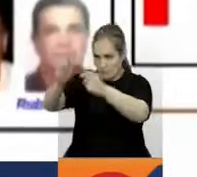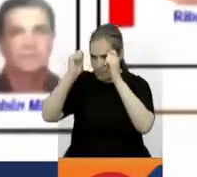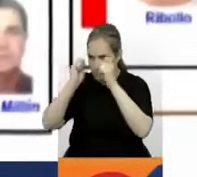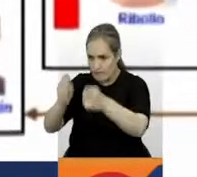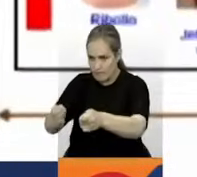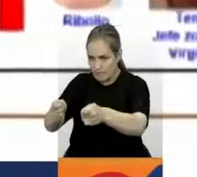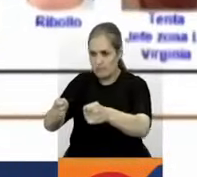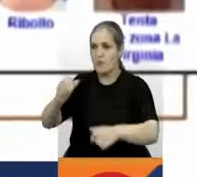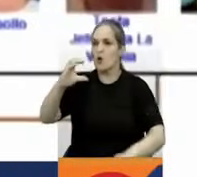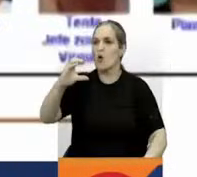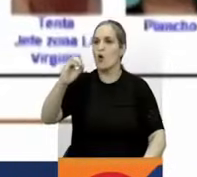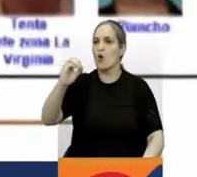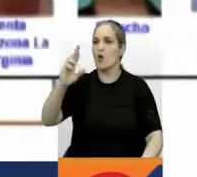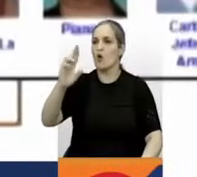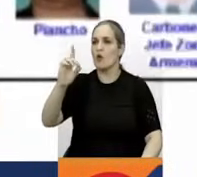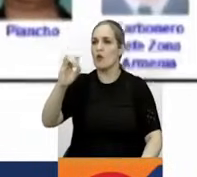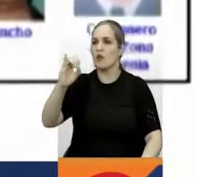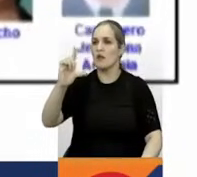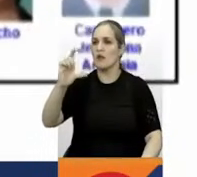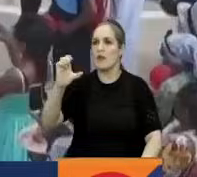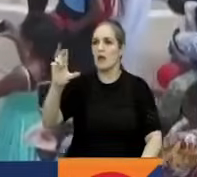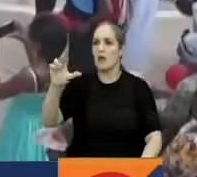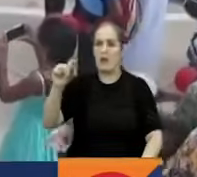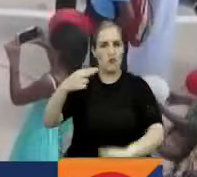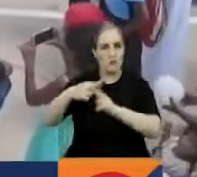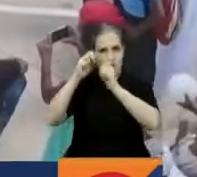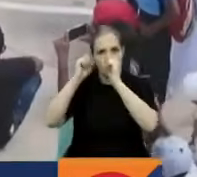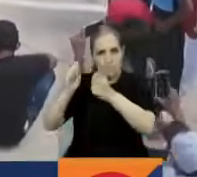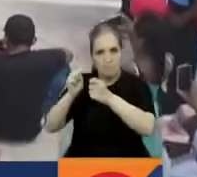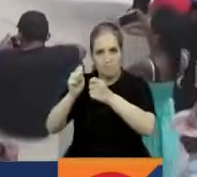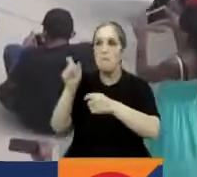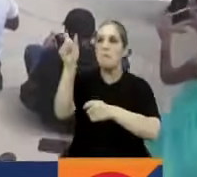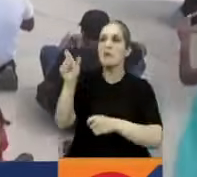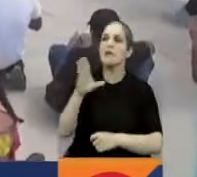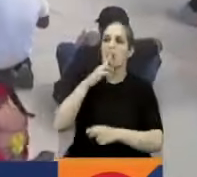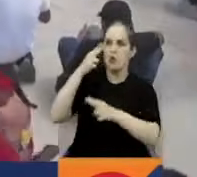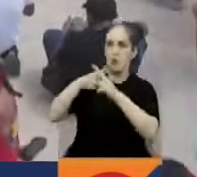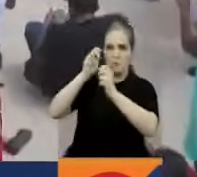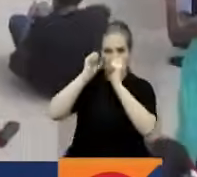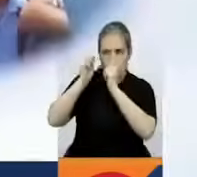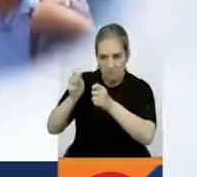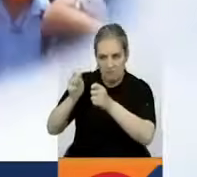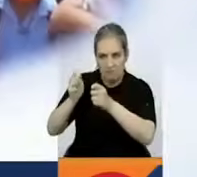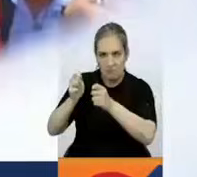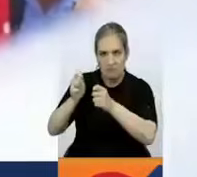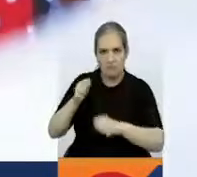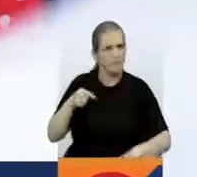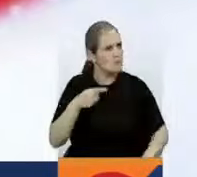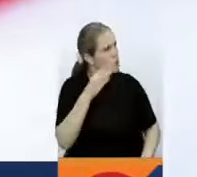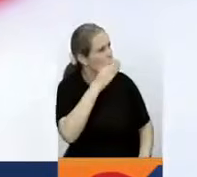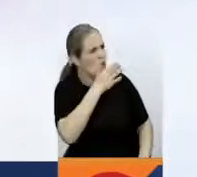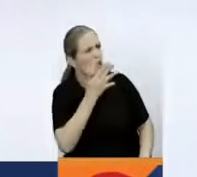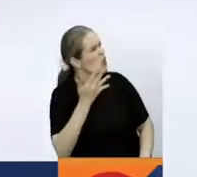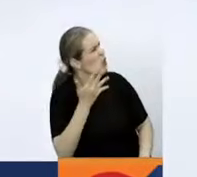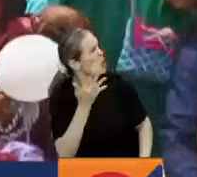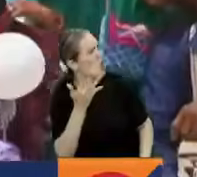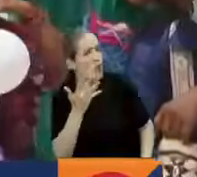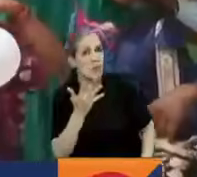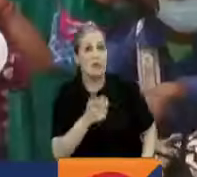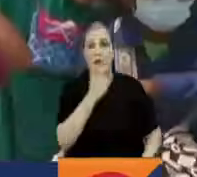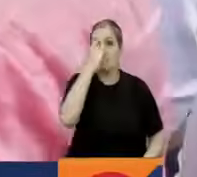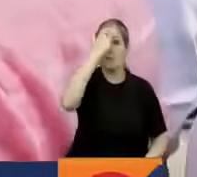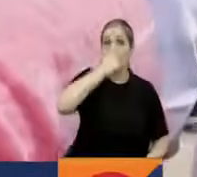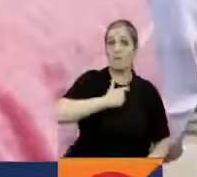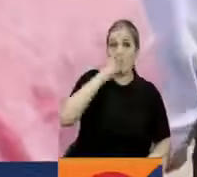como La Cordillera. Para ese mayo del 2022, el candidato Gustavo Petro se mostraba como el